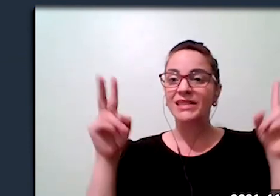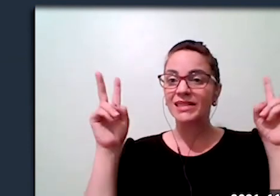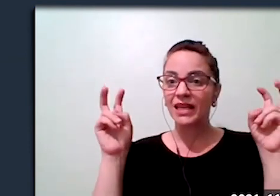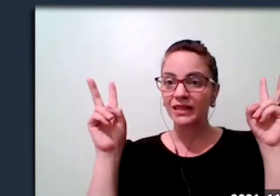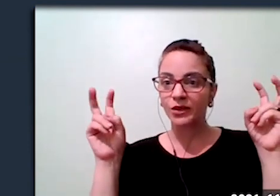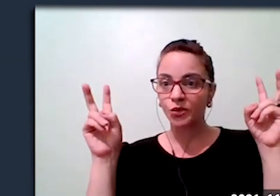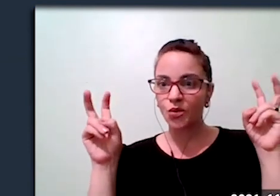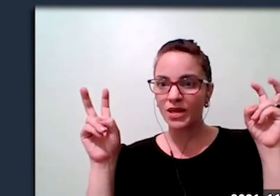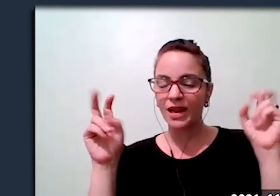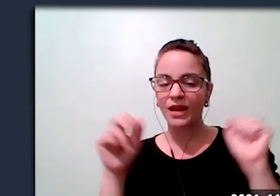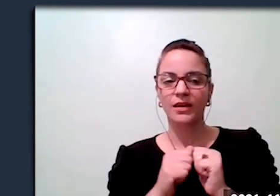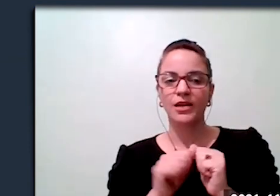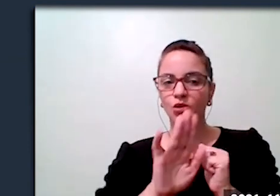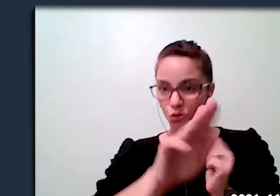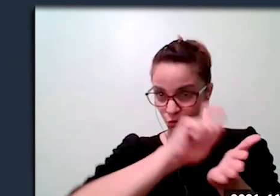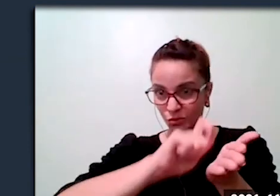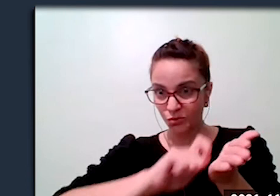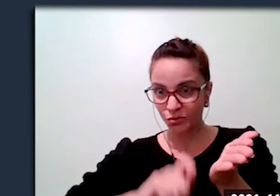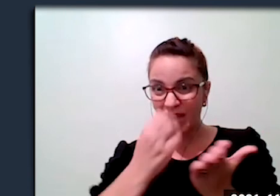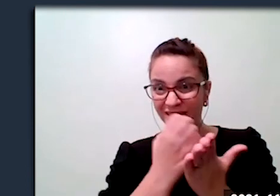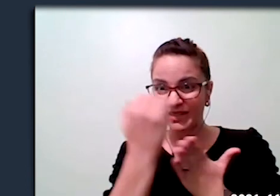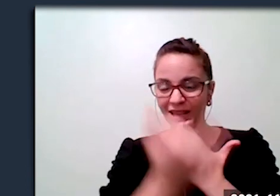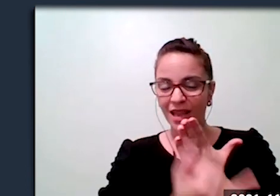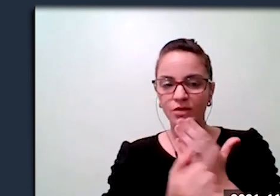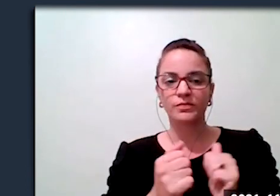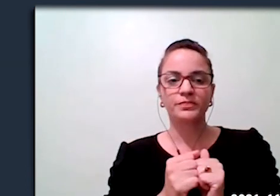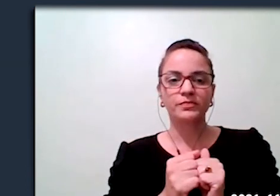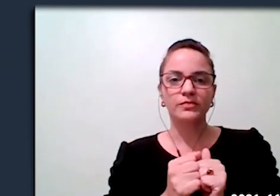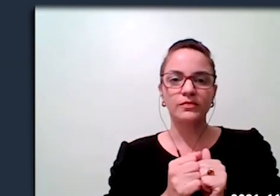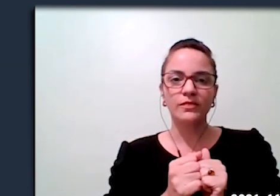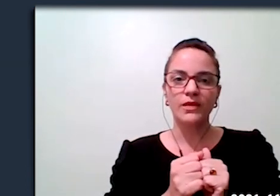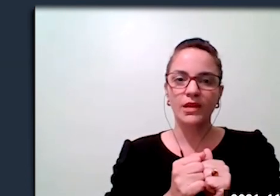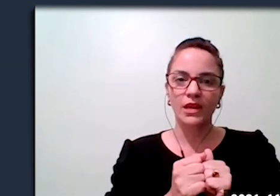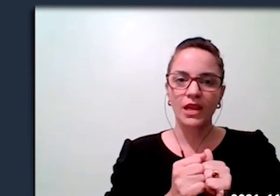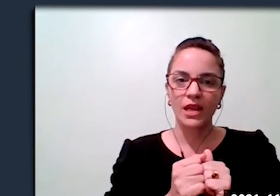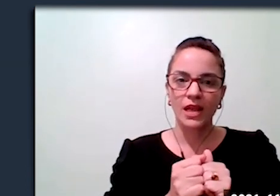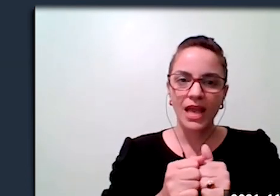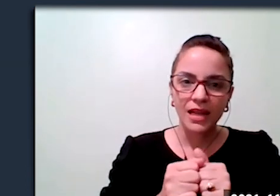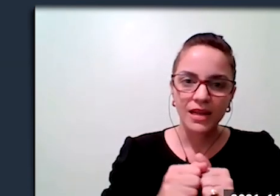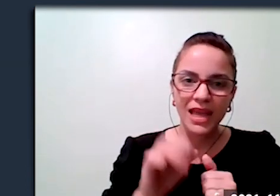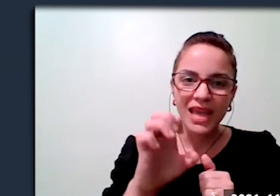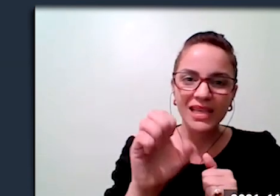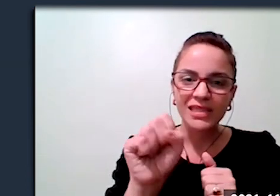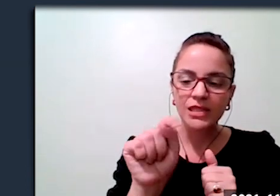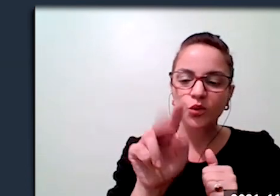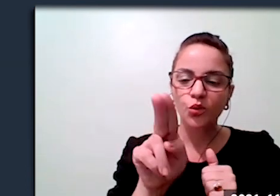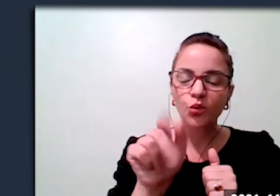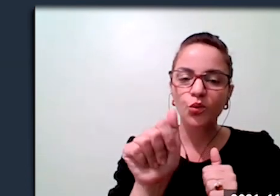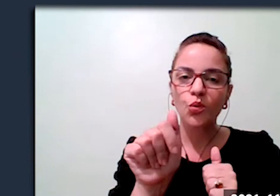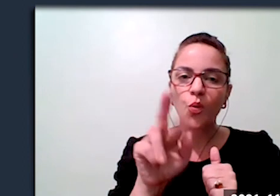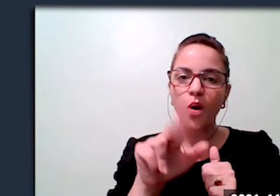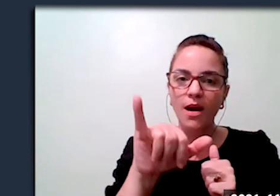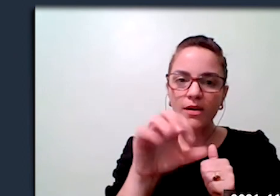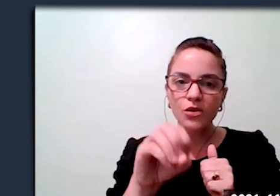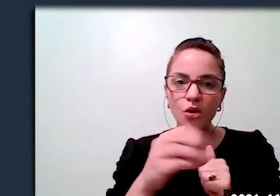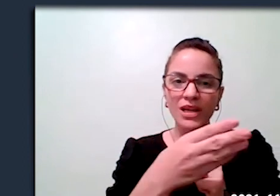esa colaboración de Valdés Piccini, El estuario y sus humedales, cronotopo líquido y